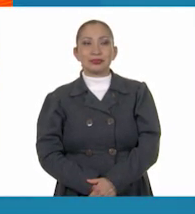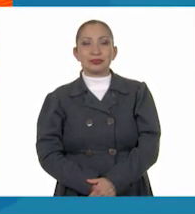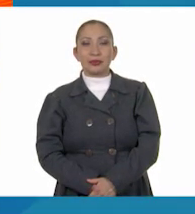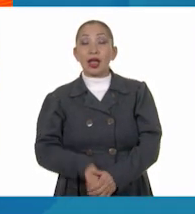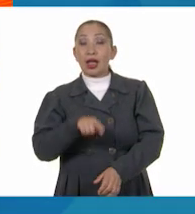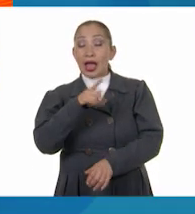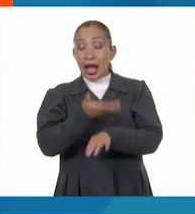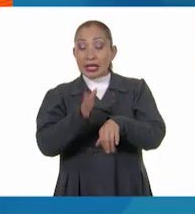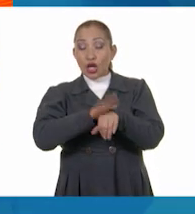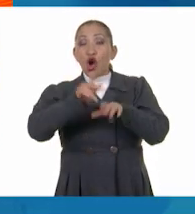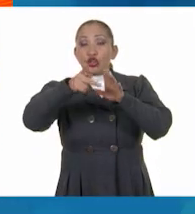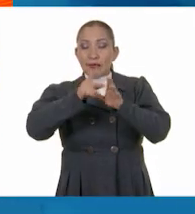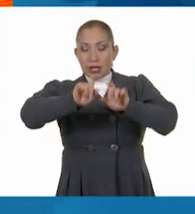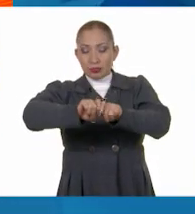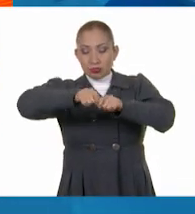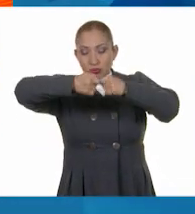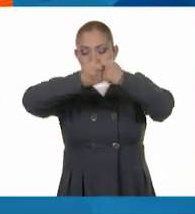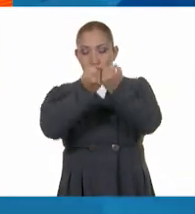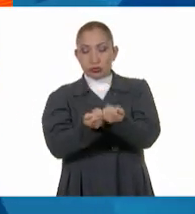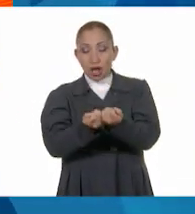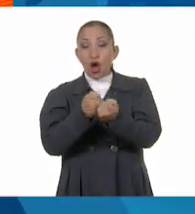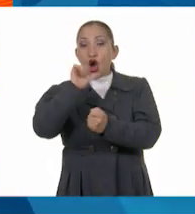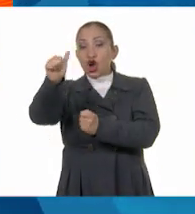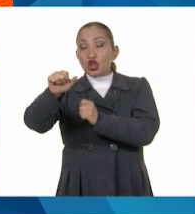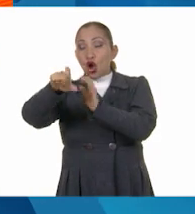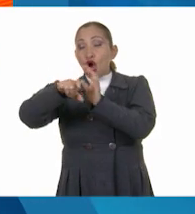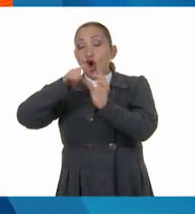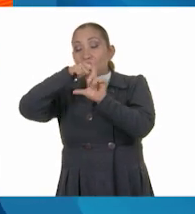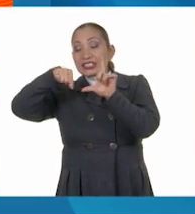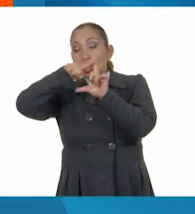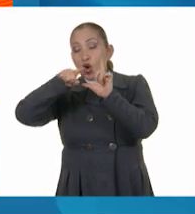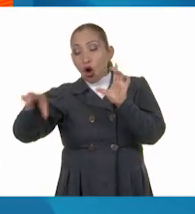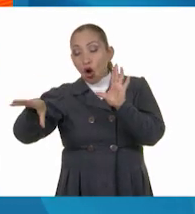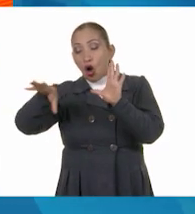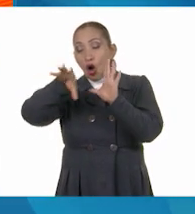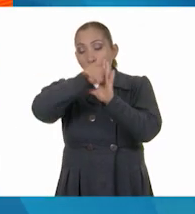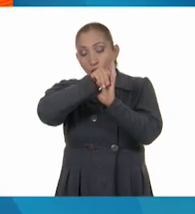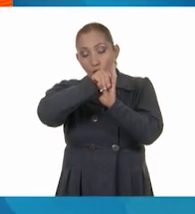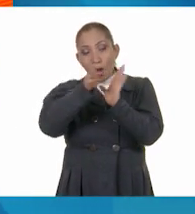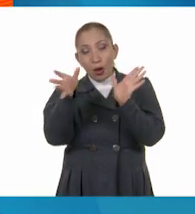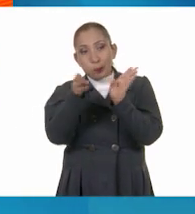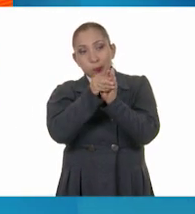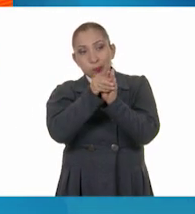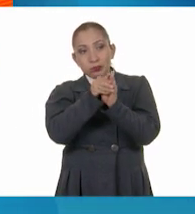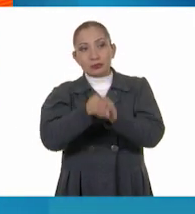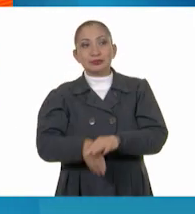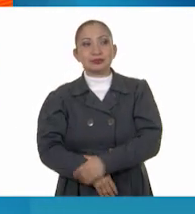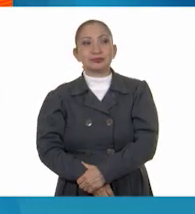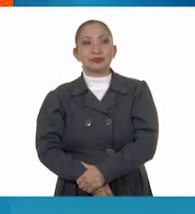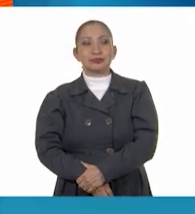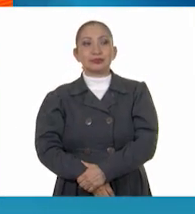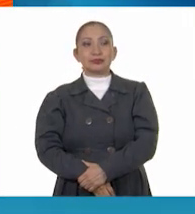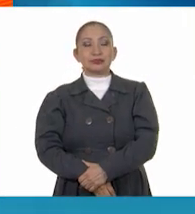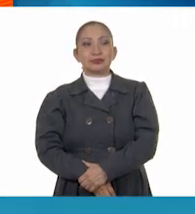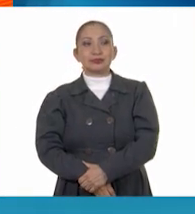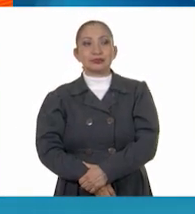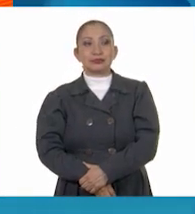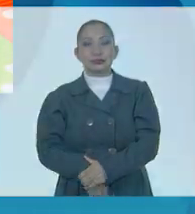Dale vuelta al calcetín y pega el otro círculo en el hueco que se formó. De esta forma.